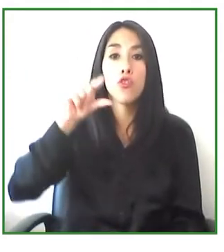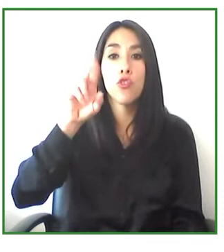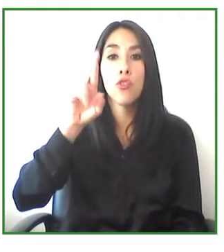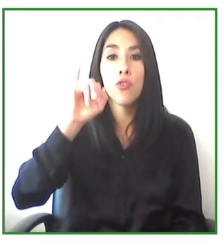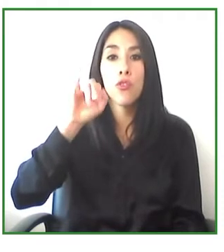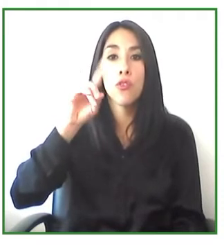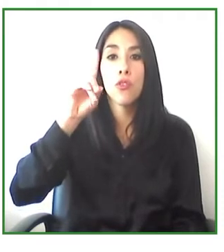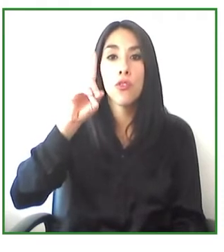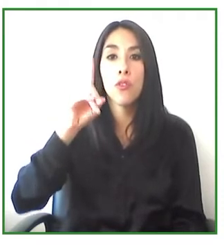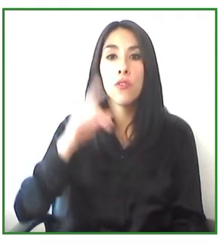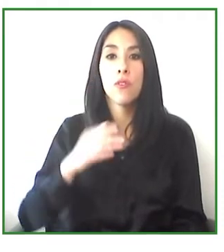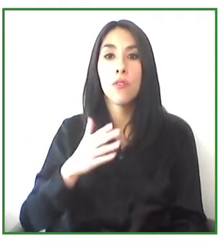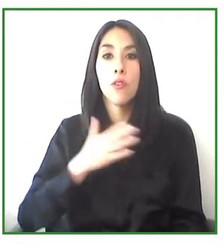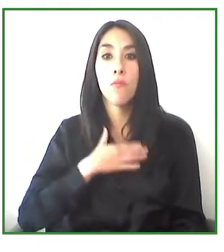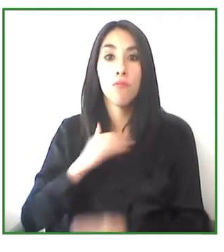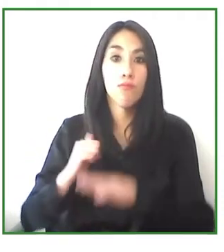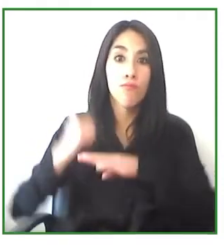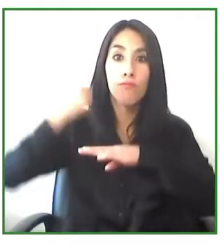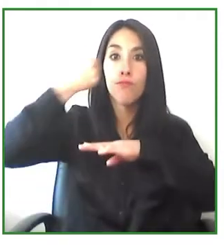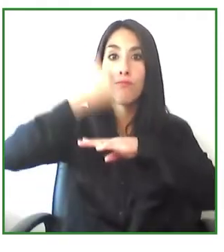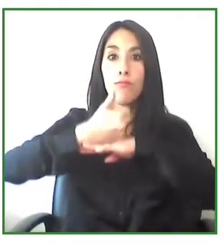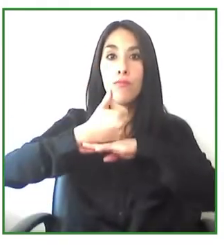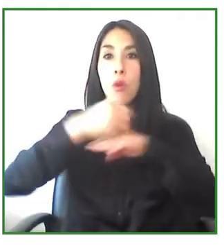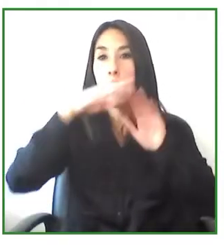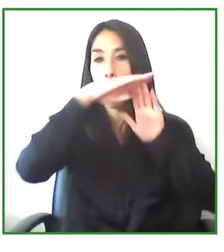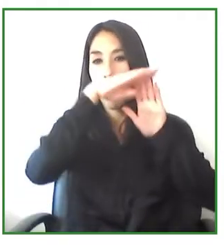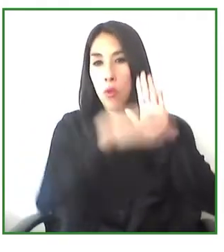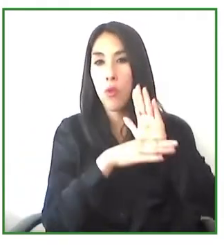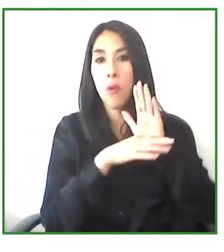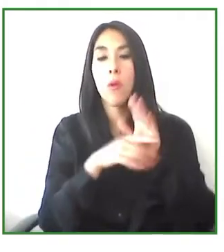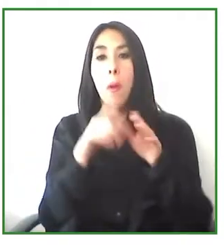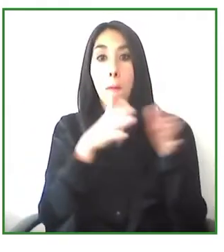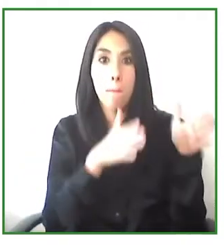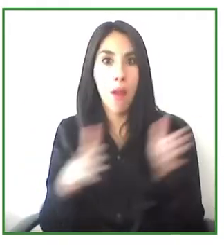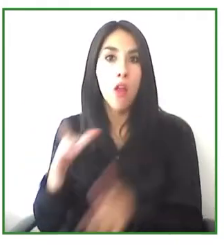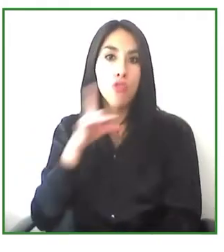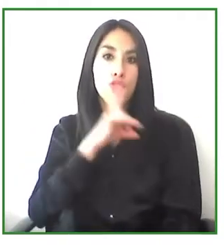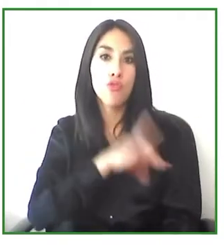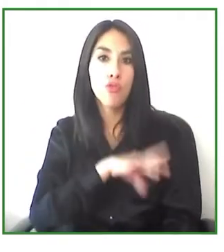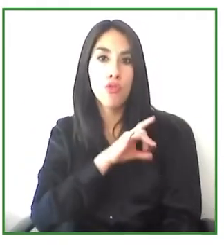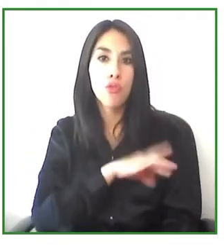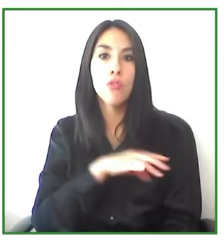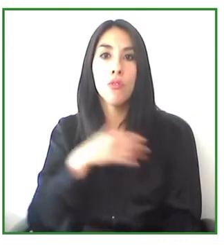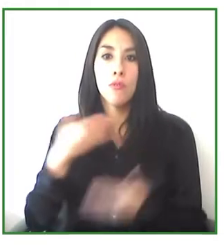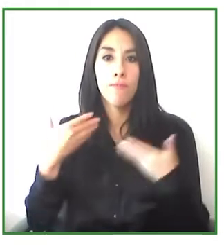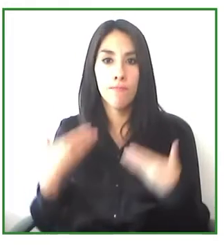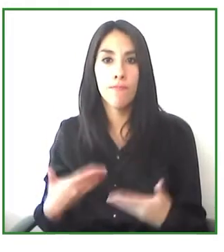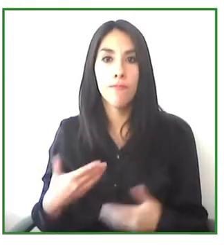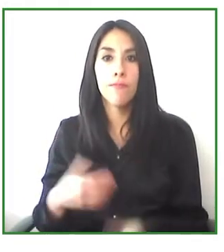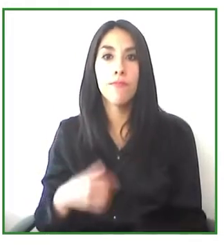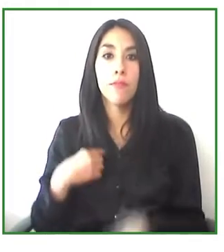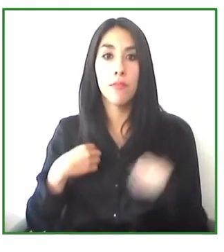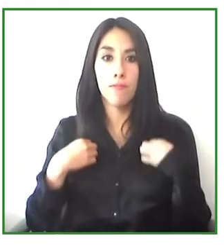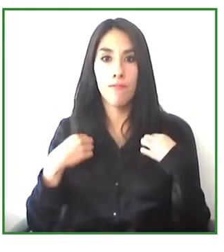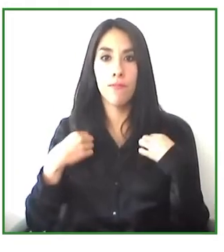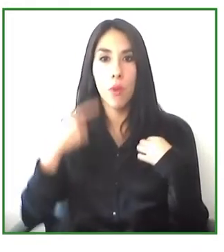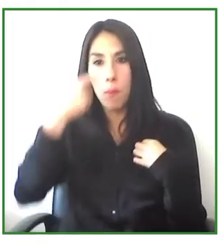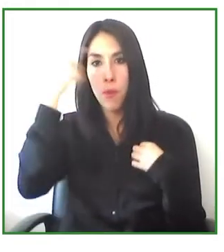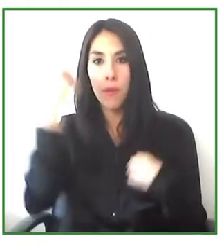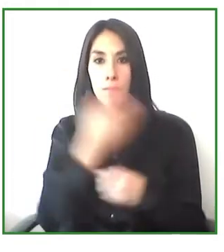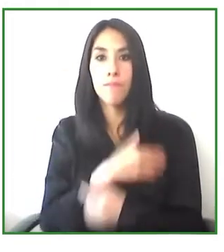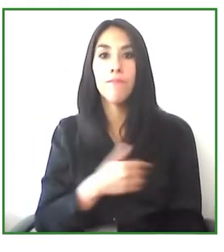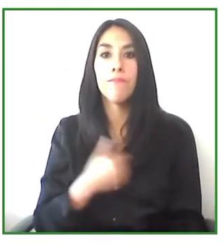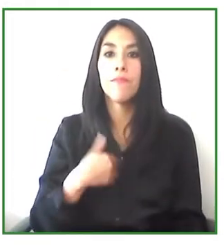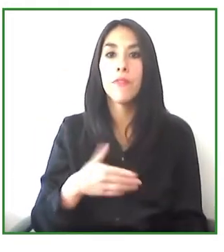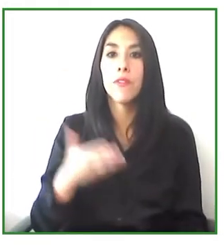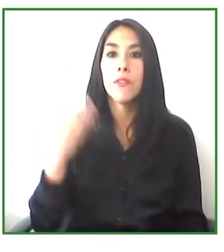Chile. Hoy he visto una blusa verde, soy rubia y estoy usando anteojos.